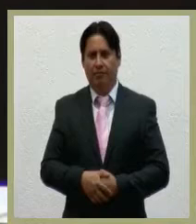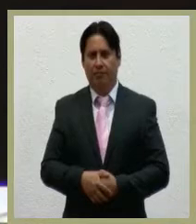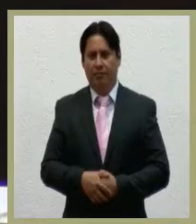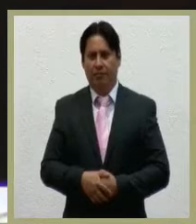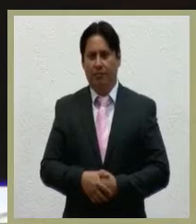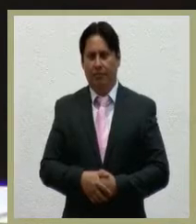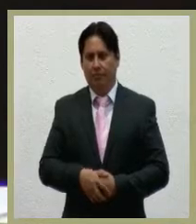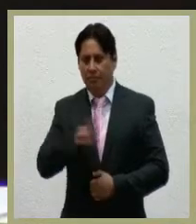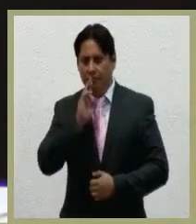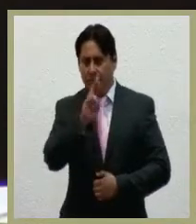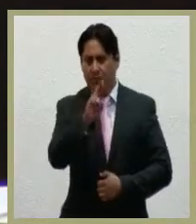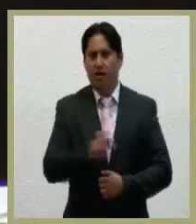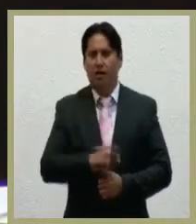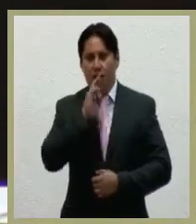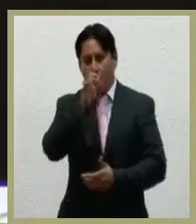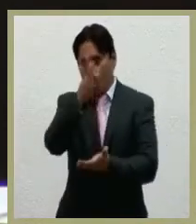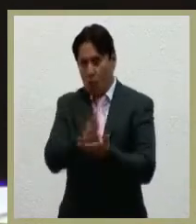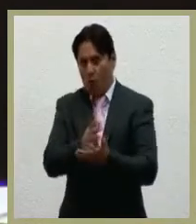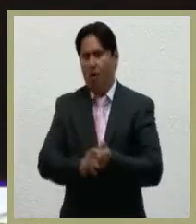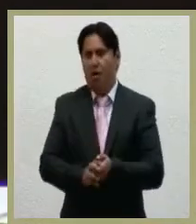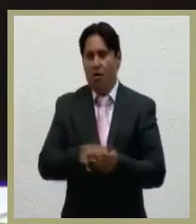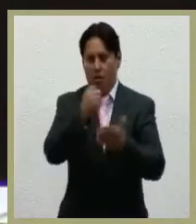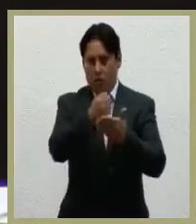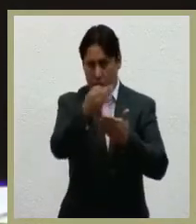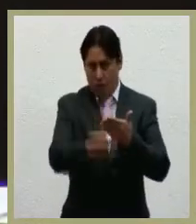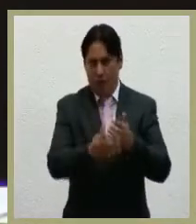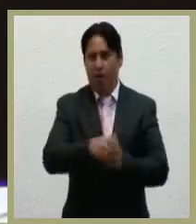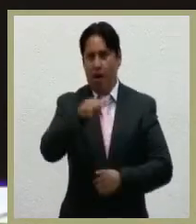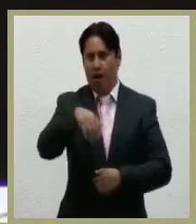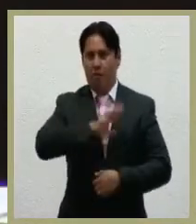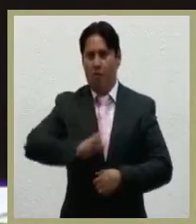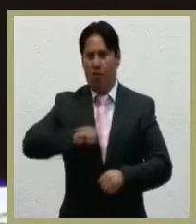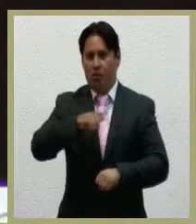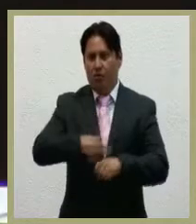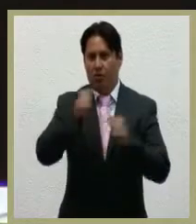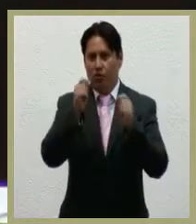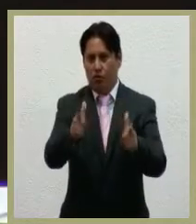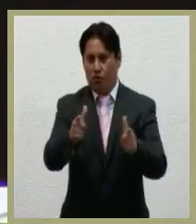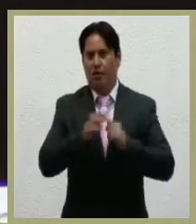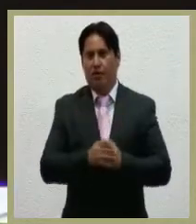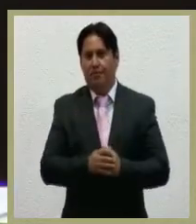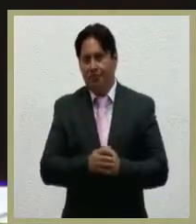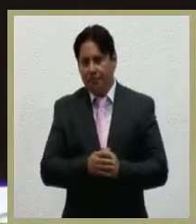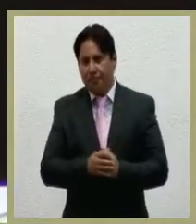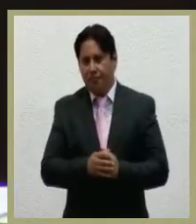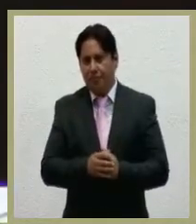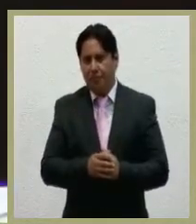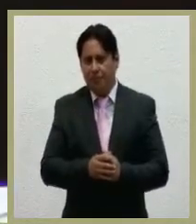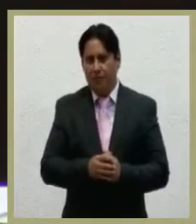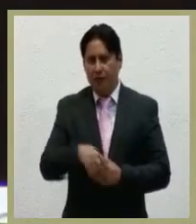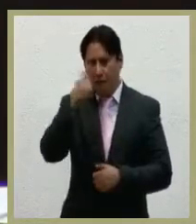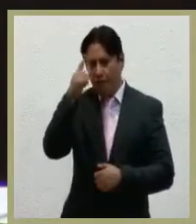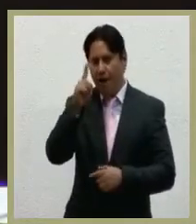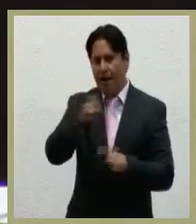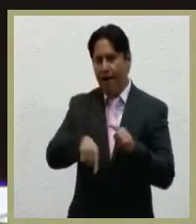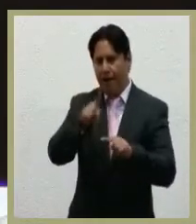Dictamen. Resolutivo primero. Es de autorizarse al Honorable Ayuntamiento Constitucional de Tuxtla Gutiérrez, Chiapas, para desincorporar